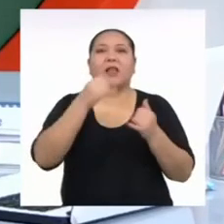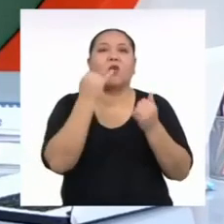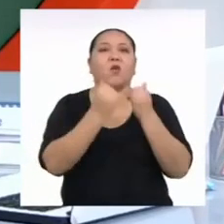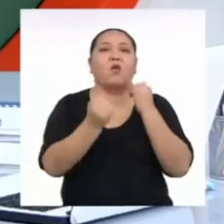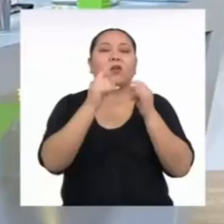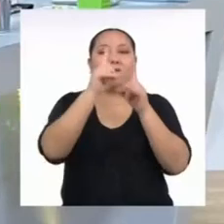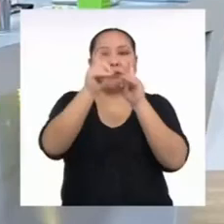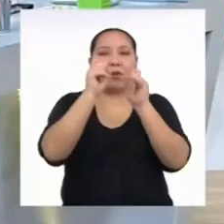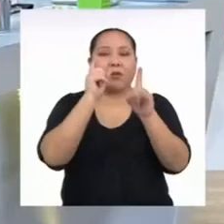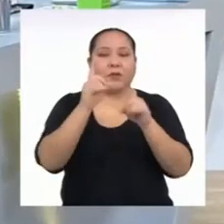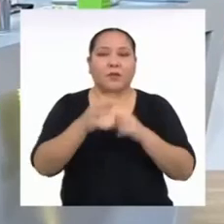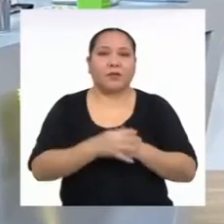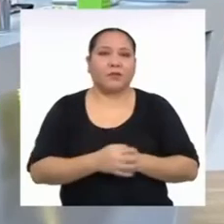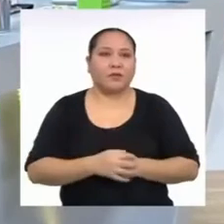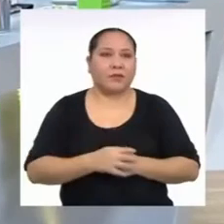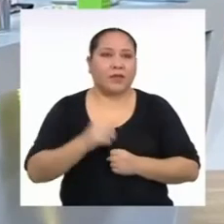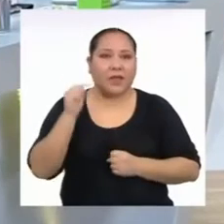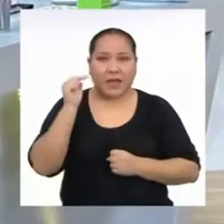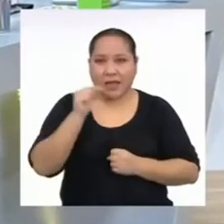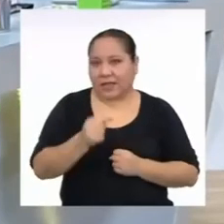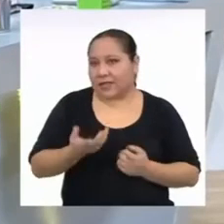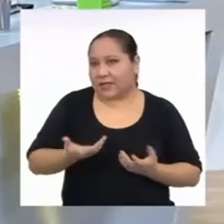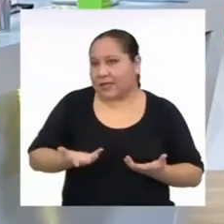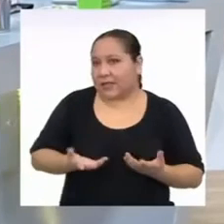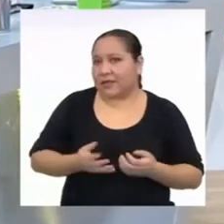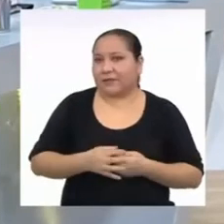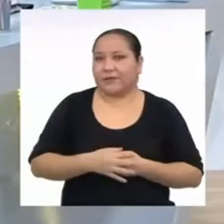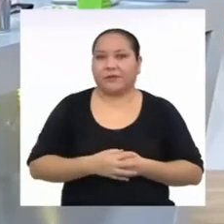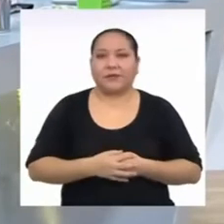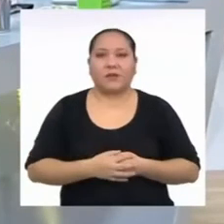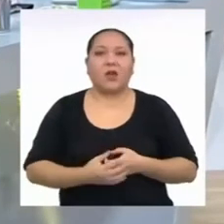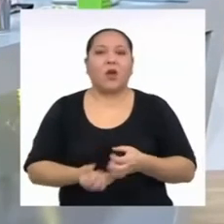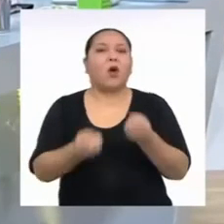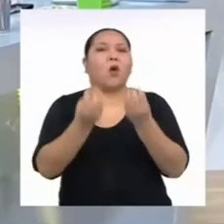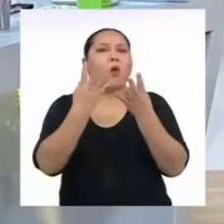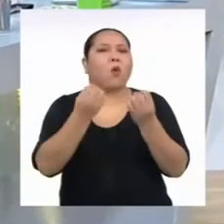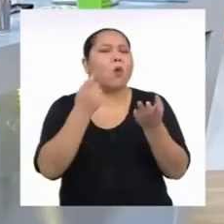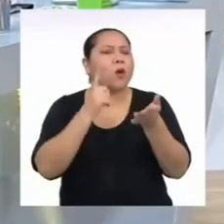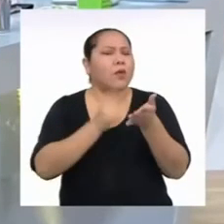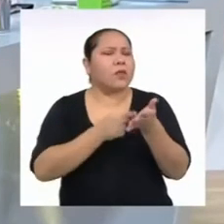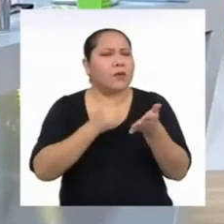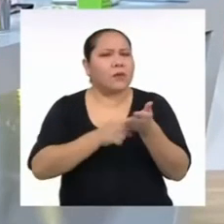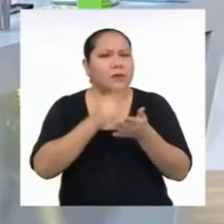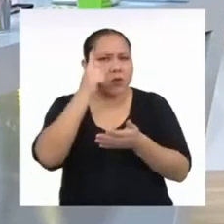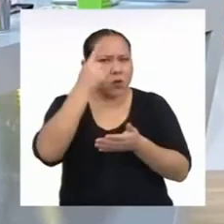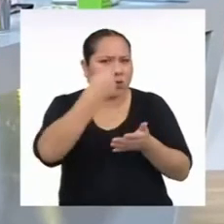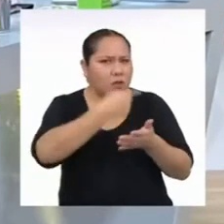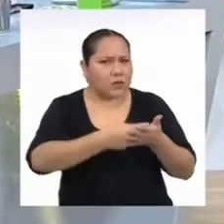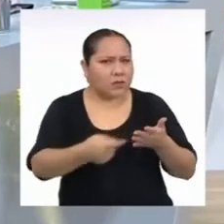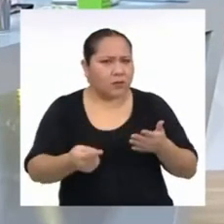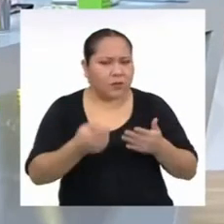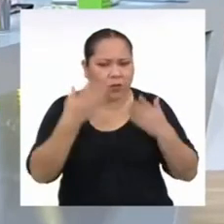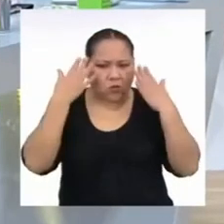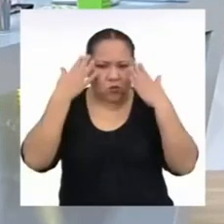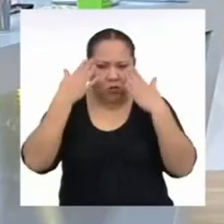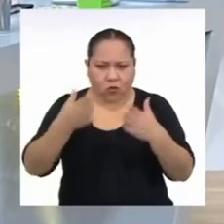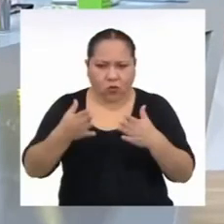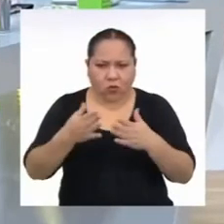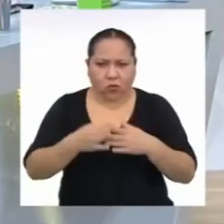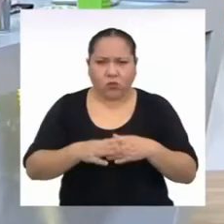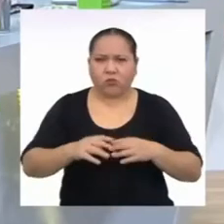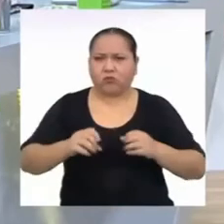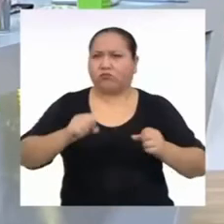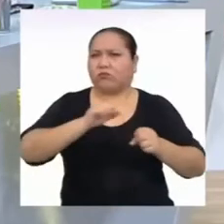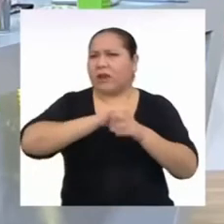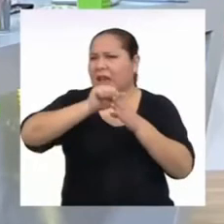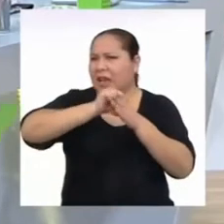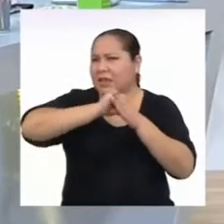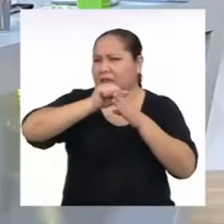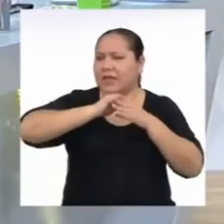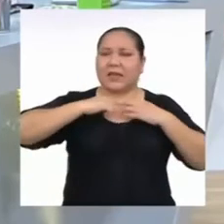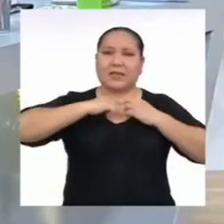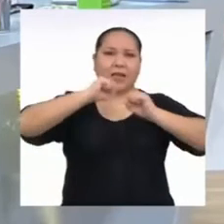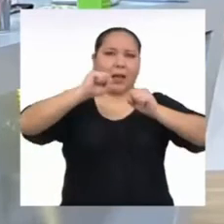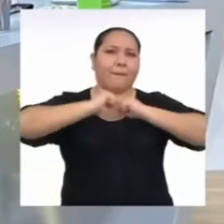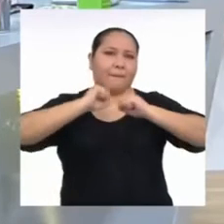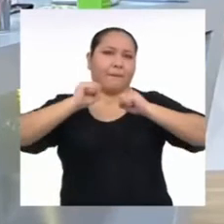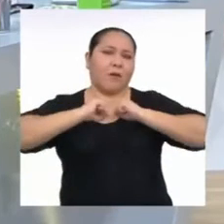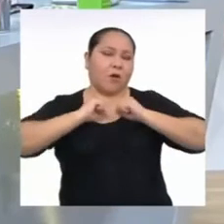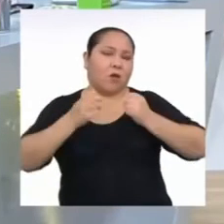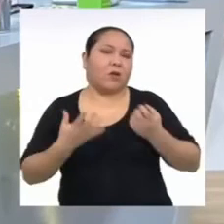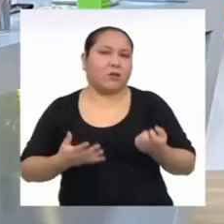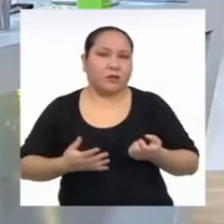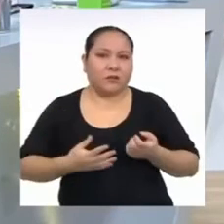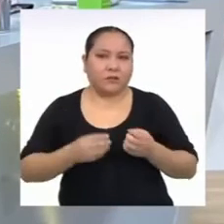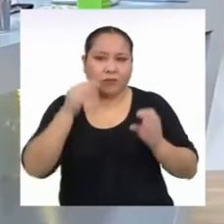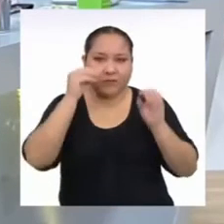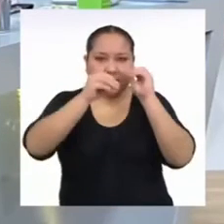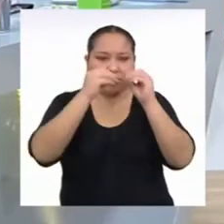pregunta. Esta sería, ¿cuántas veces a la semana te dedicas a realizar una actividad física? Y